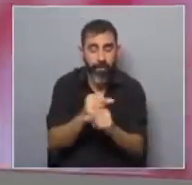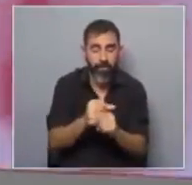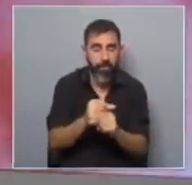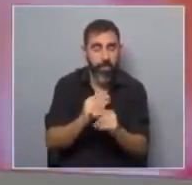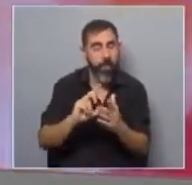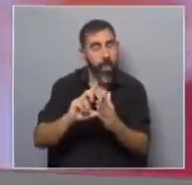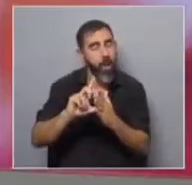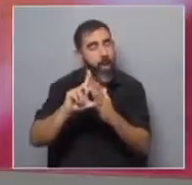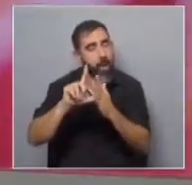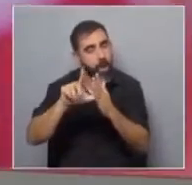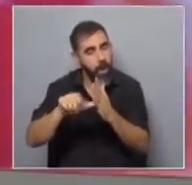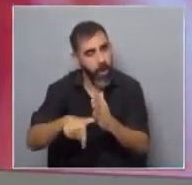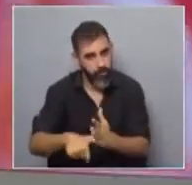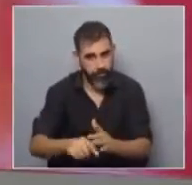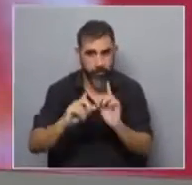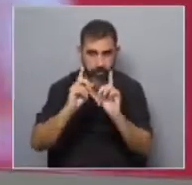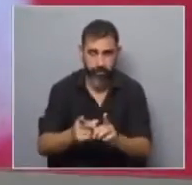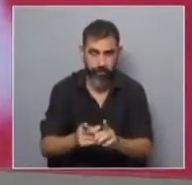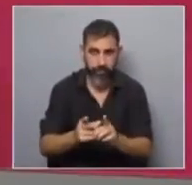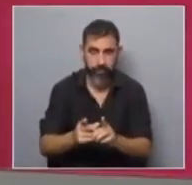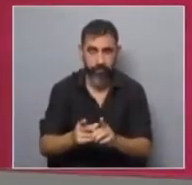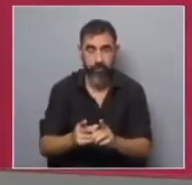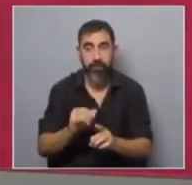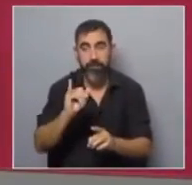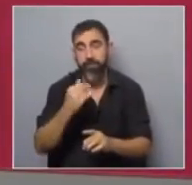puede ser muy dilatado si no